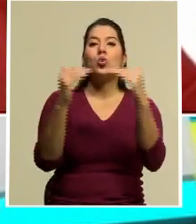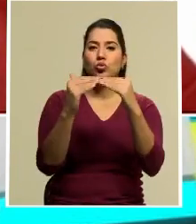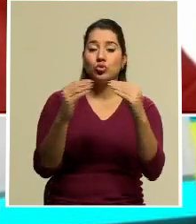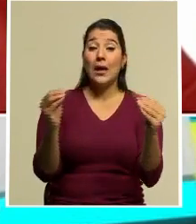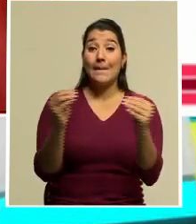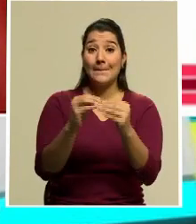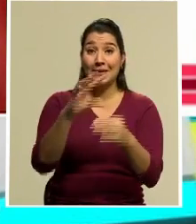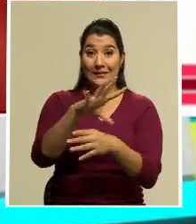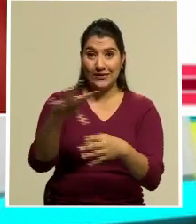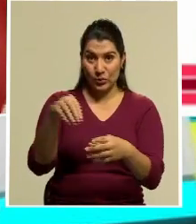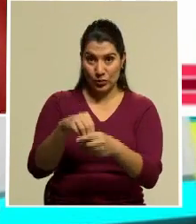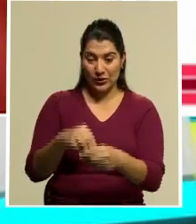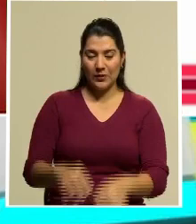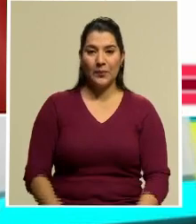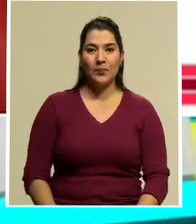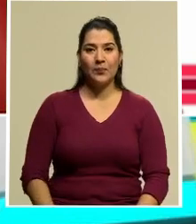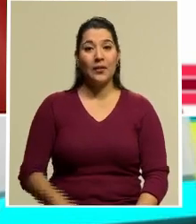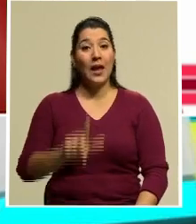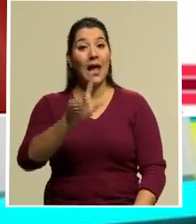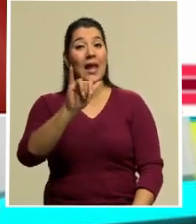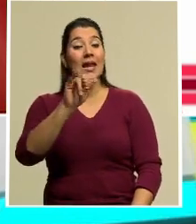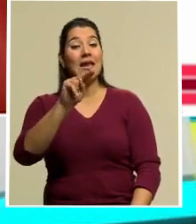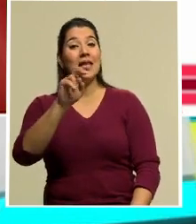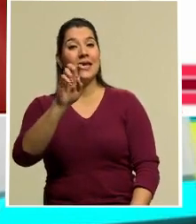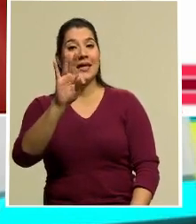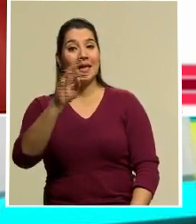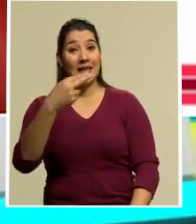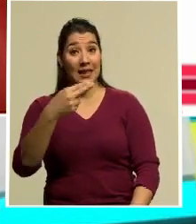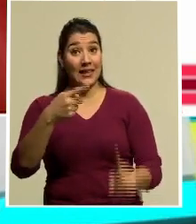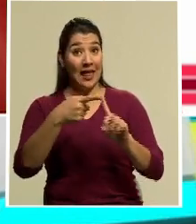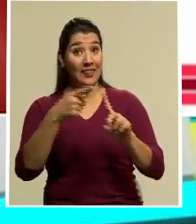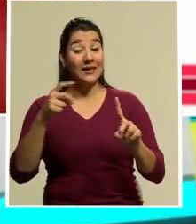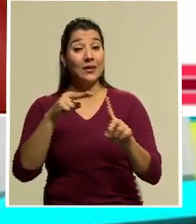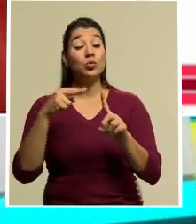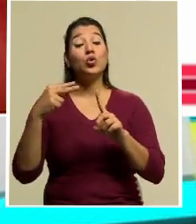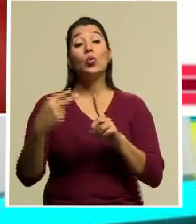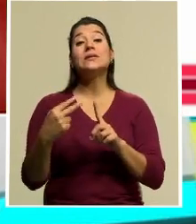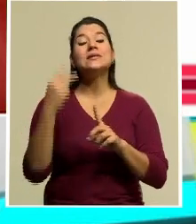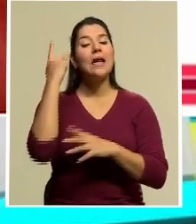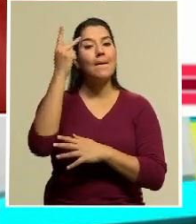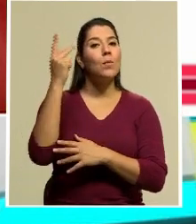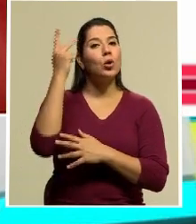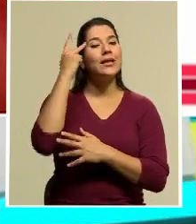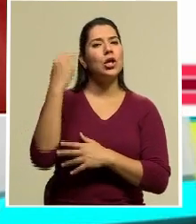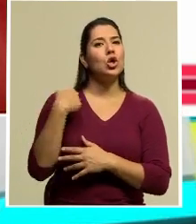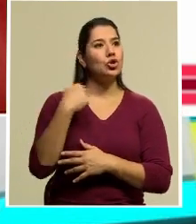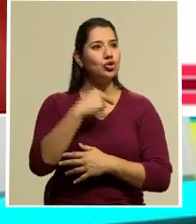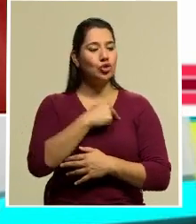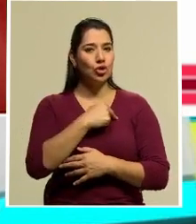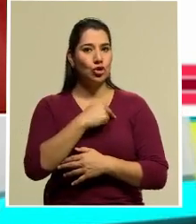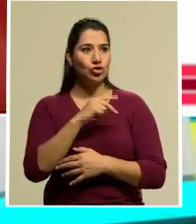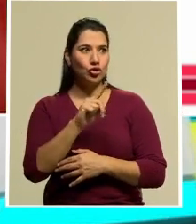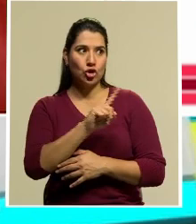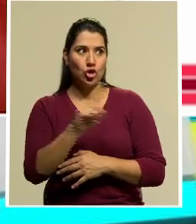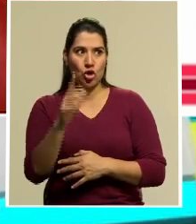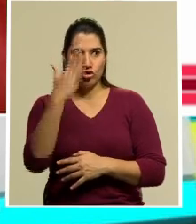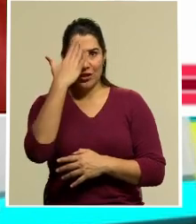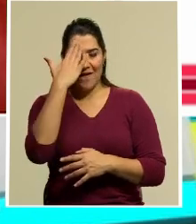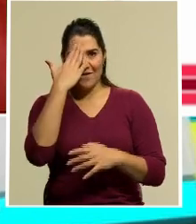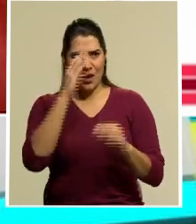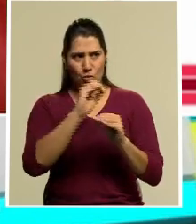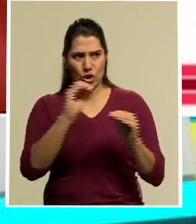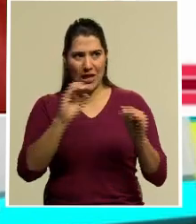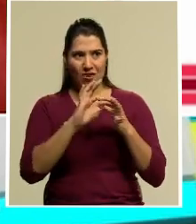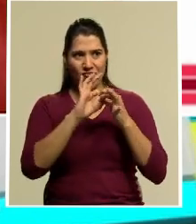doña Ernesto. Doña Linette, a nivel político, no habíamos tenido noticias suyas desde que dejó